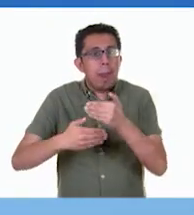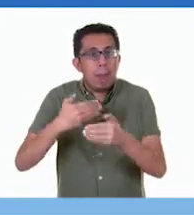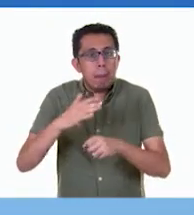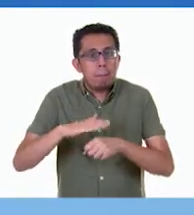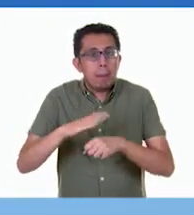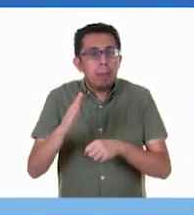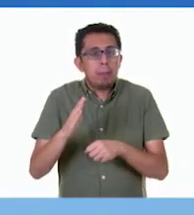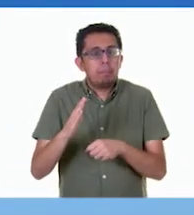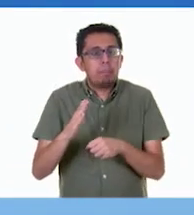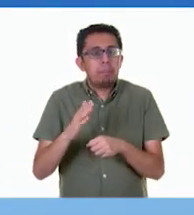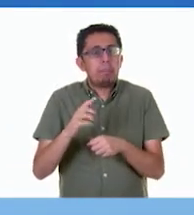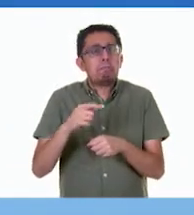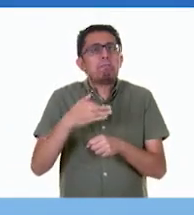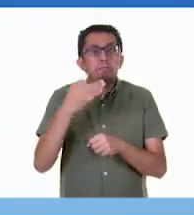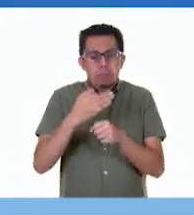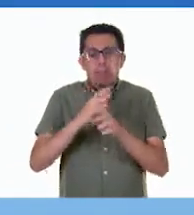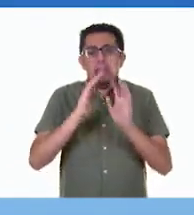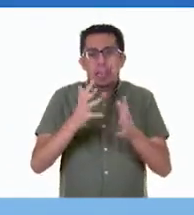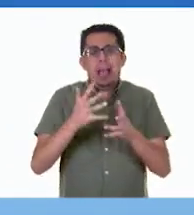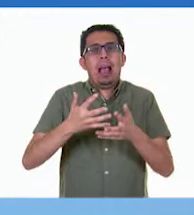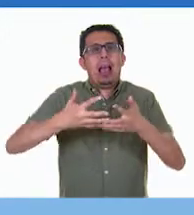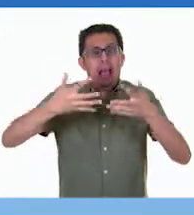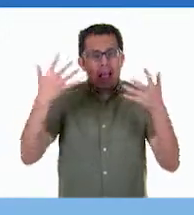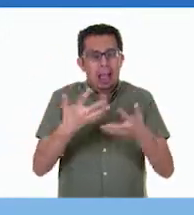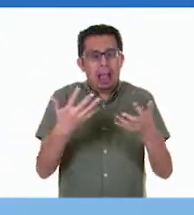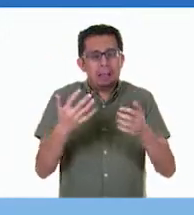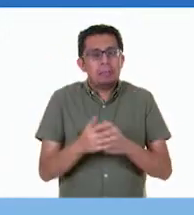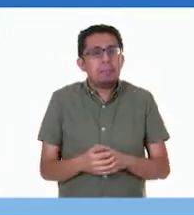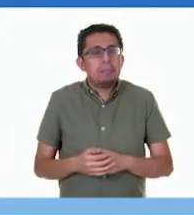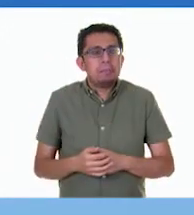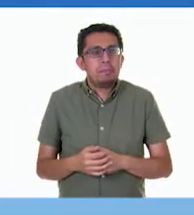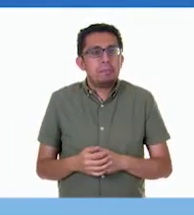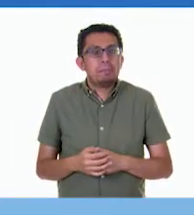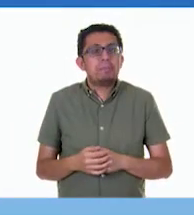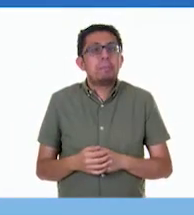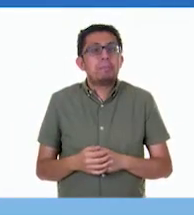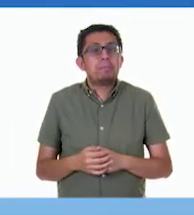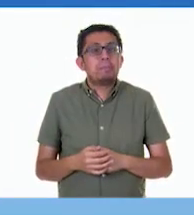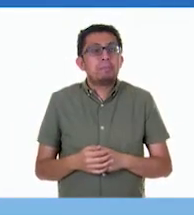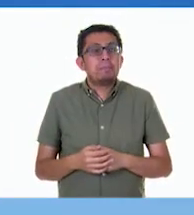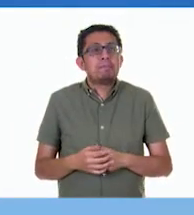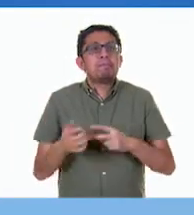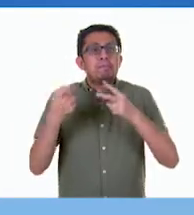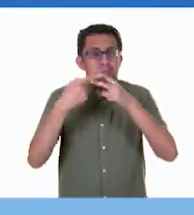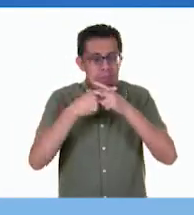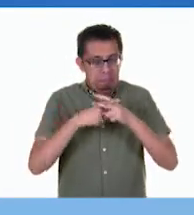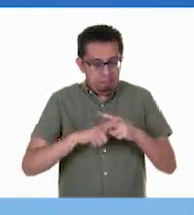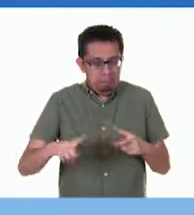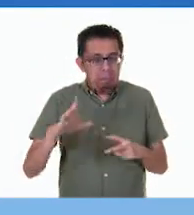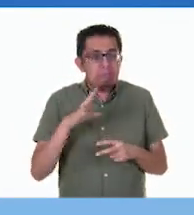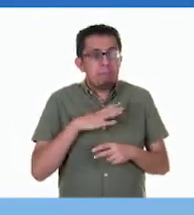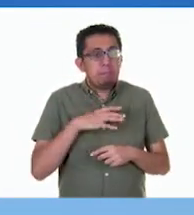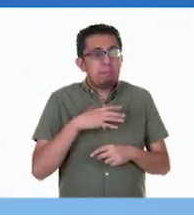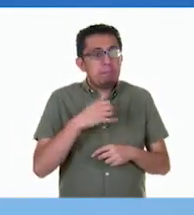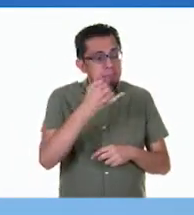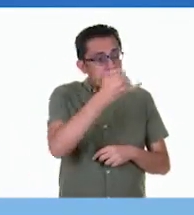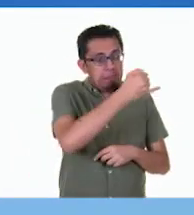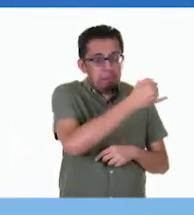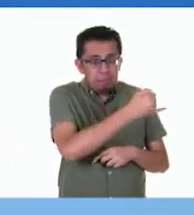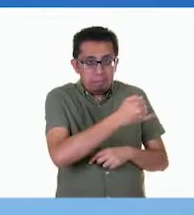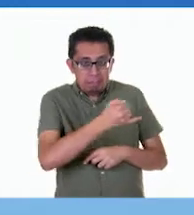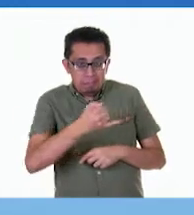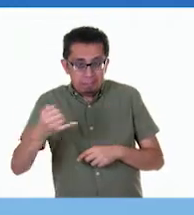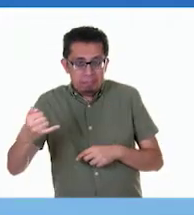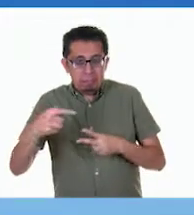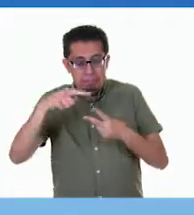no. Digo, manos a la obra. Vamos a comenzar a dibujar las representaciones gráficas de estos